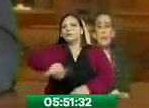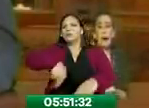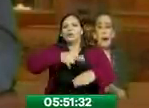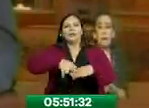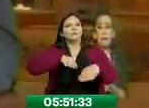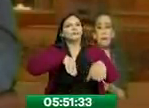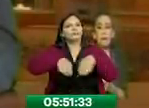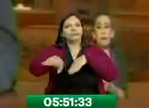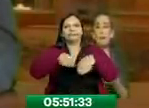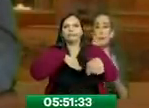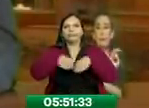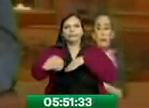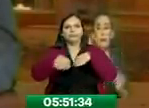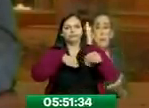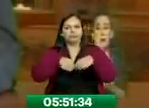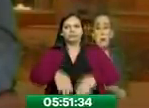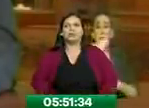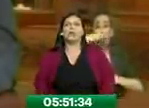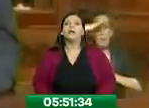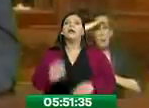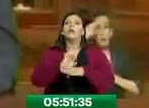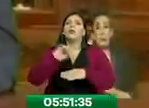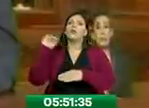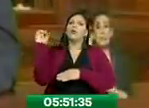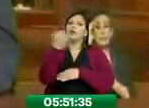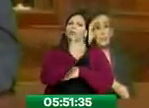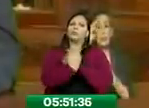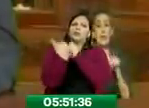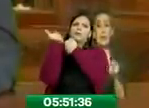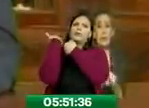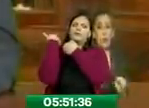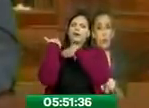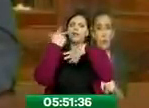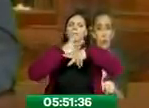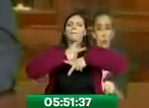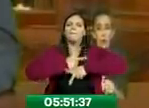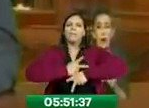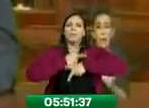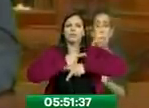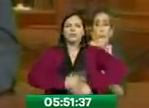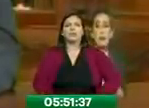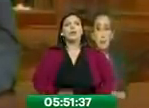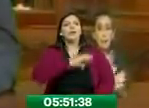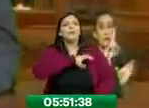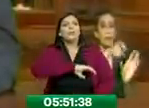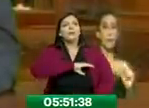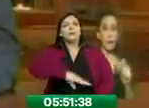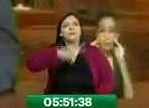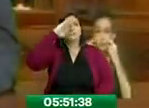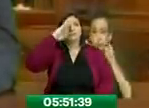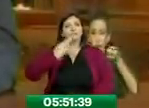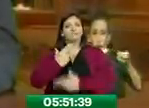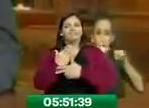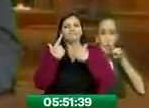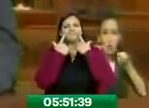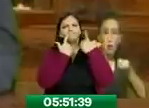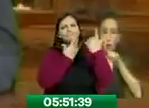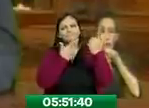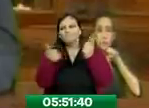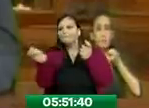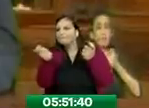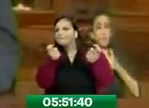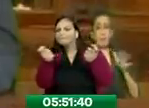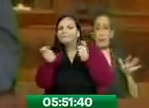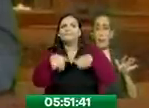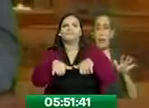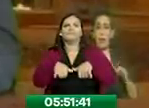todos. La policía y las Fuerzas Armadas, así como los agentes municipales, participarán en las actividades de control. Pero nada de esto